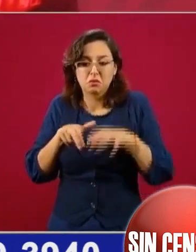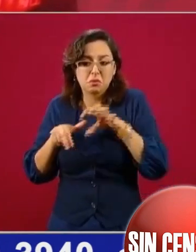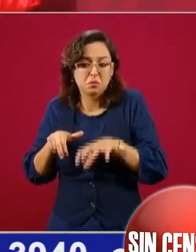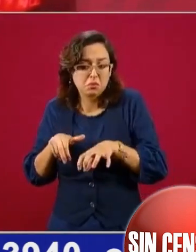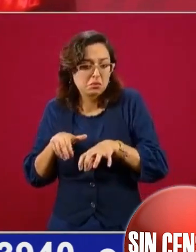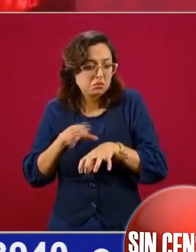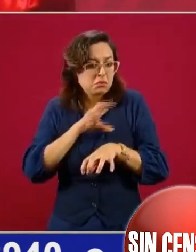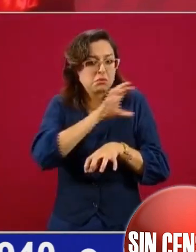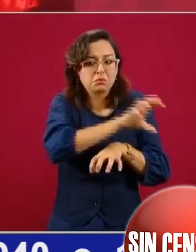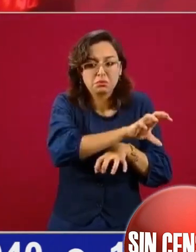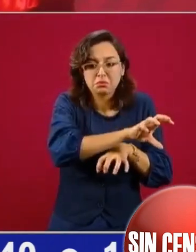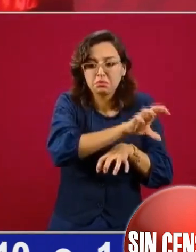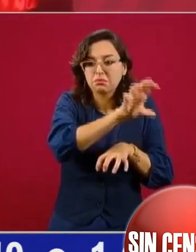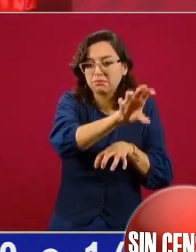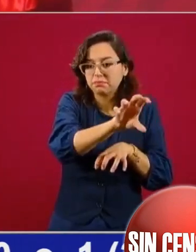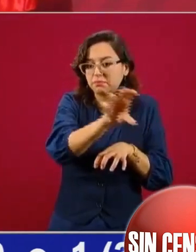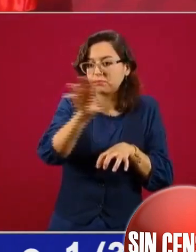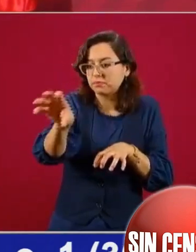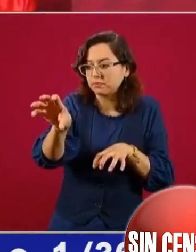diferente